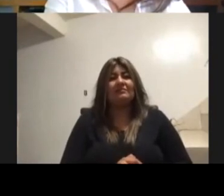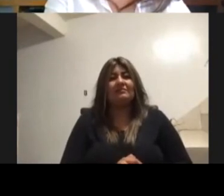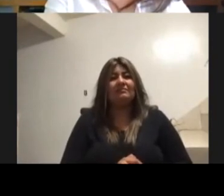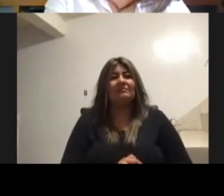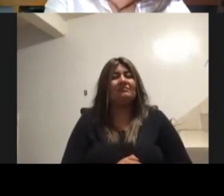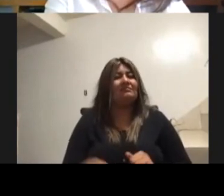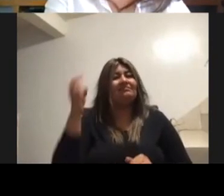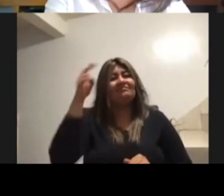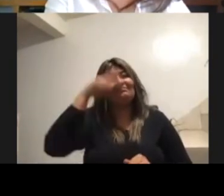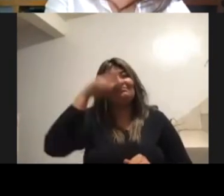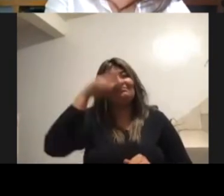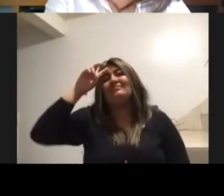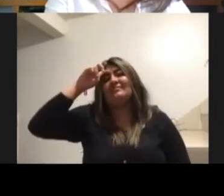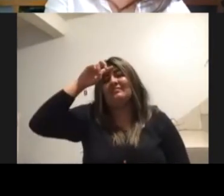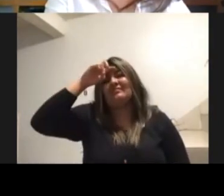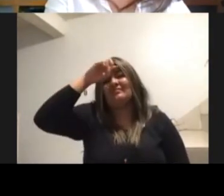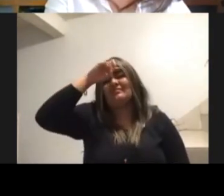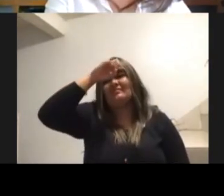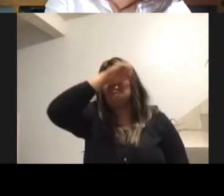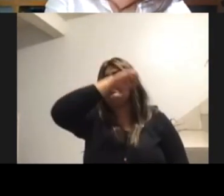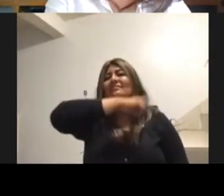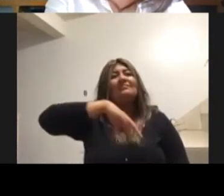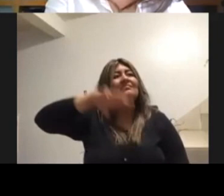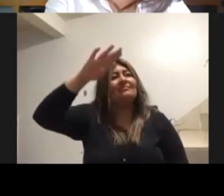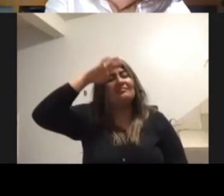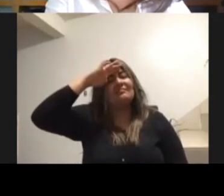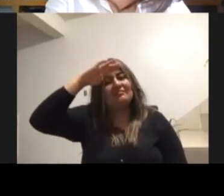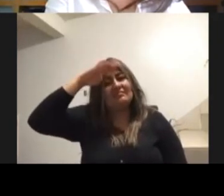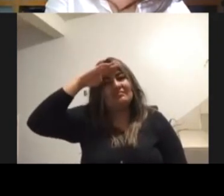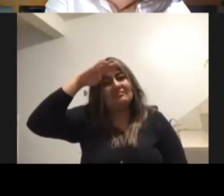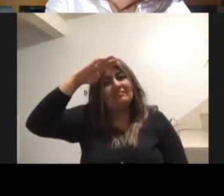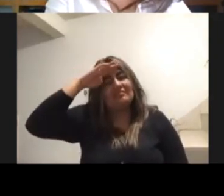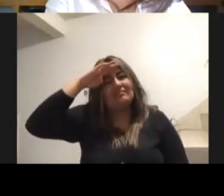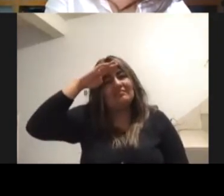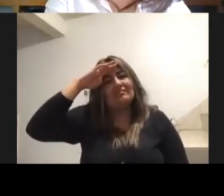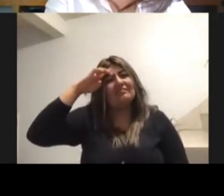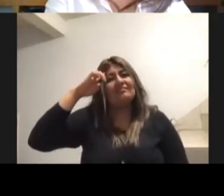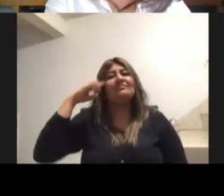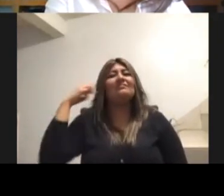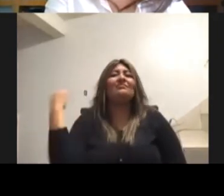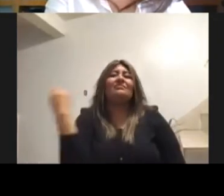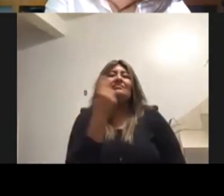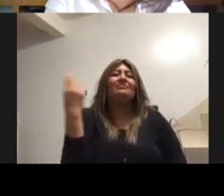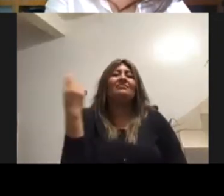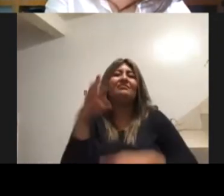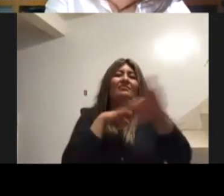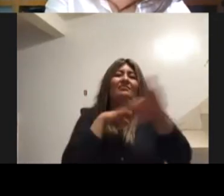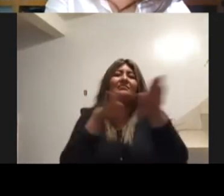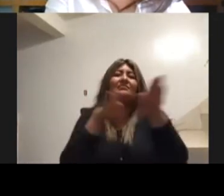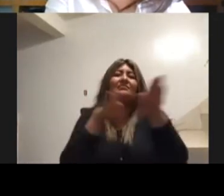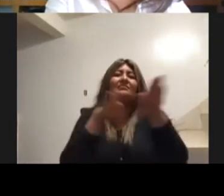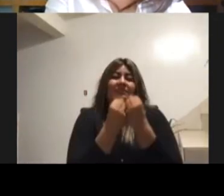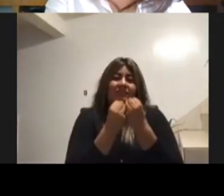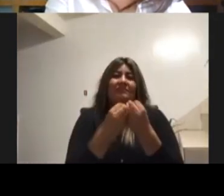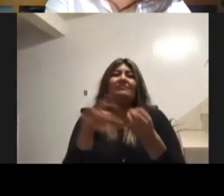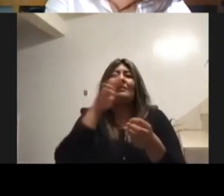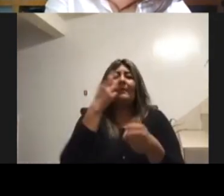parece que no es una responsabilidad solo de la escuela y de los maestros. es una